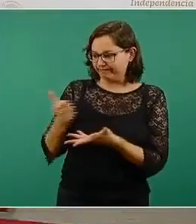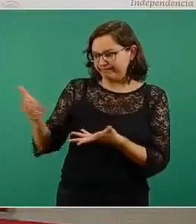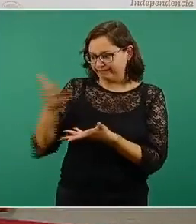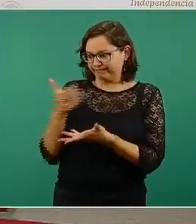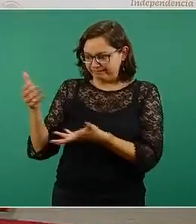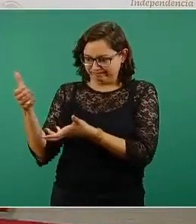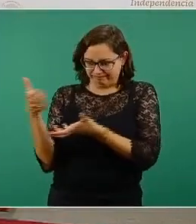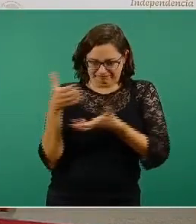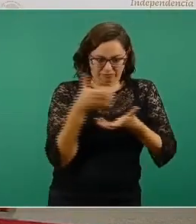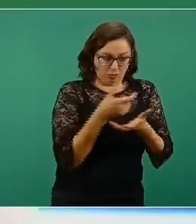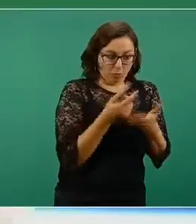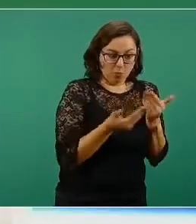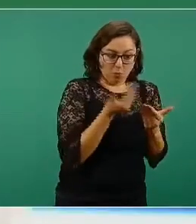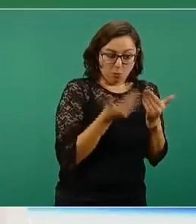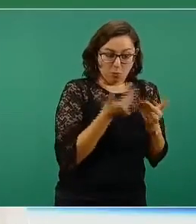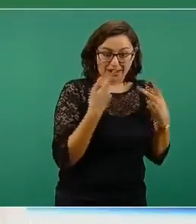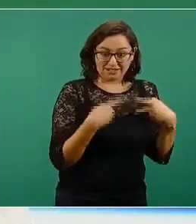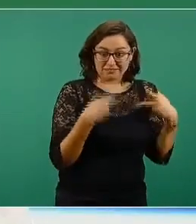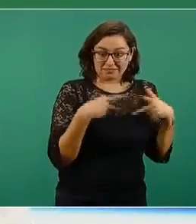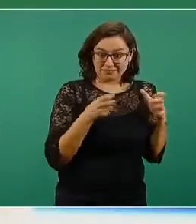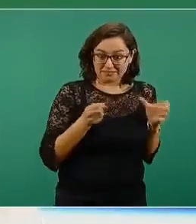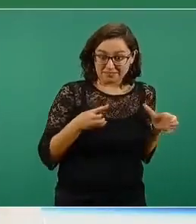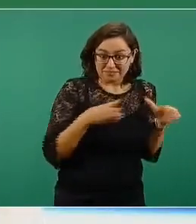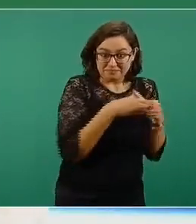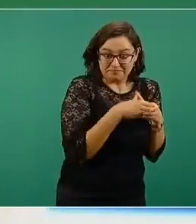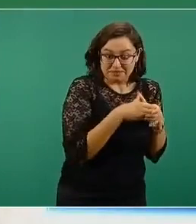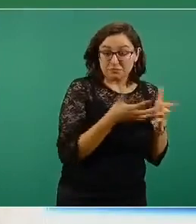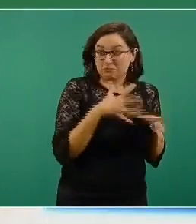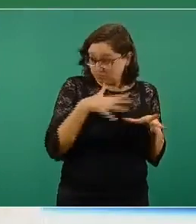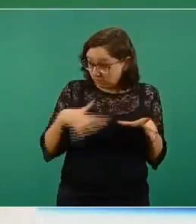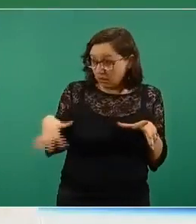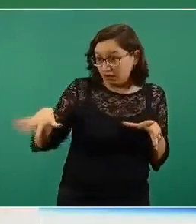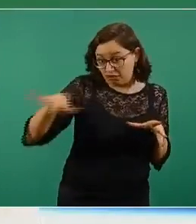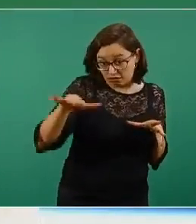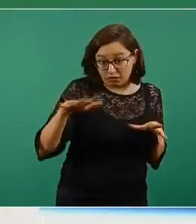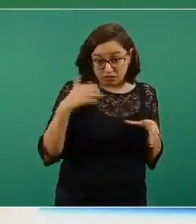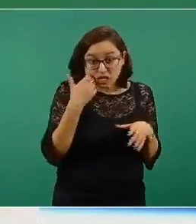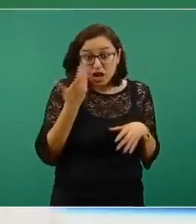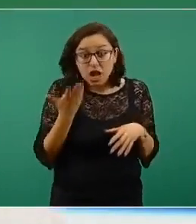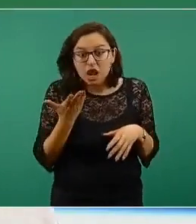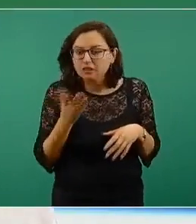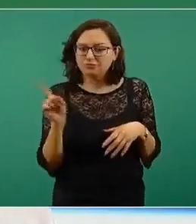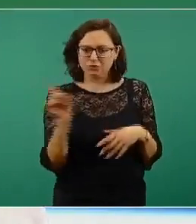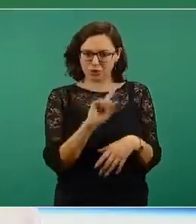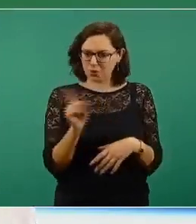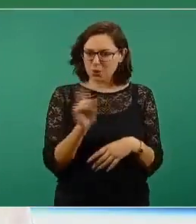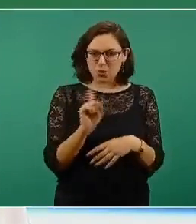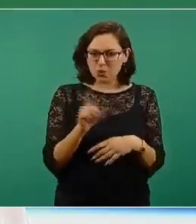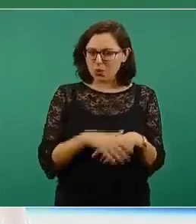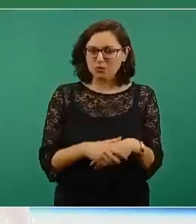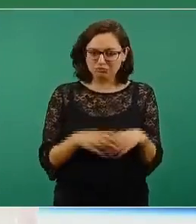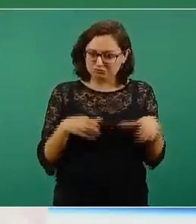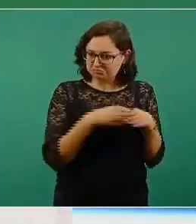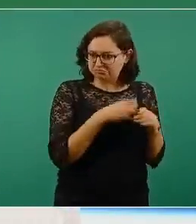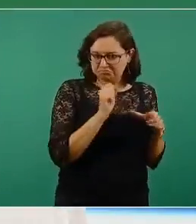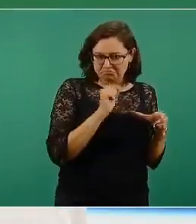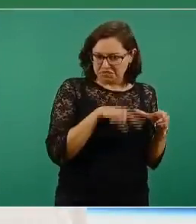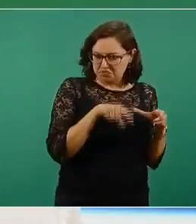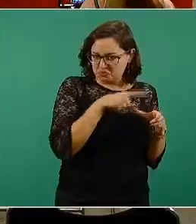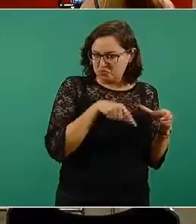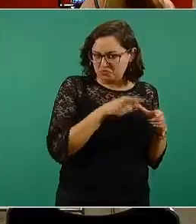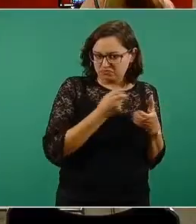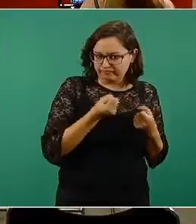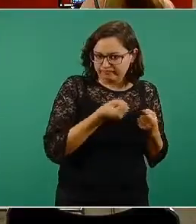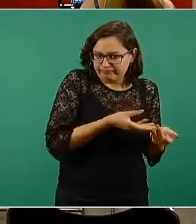se concentra en la riqueza. Por lo tanto, no es un consenso social, generalmente es para enriquecer a estos mismos minorías.